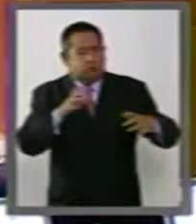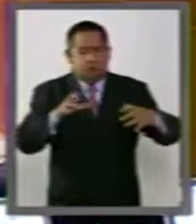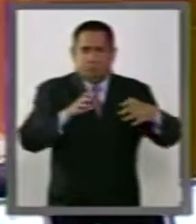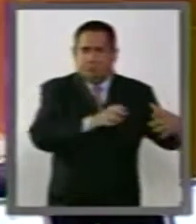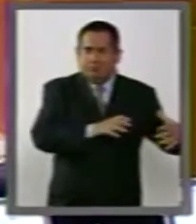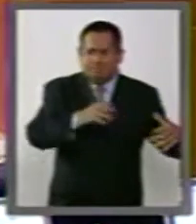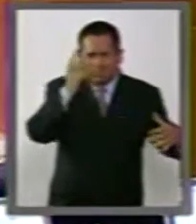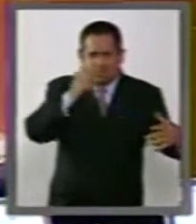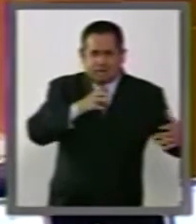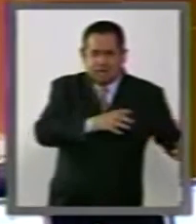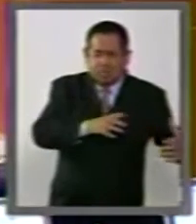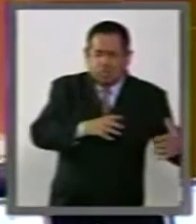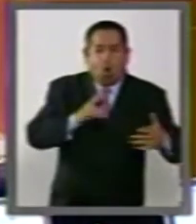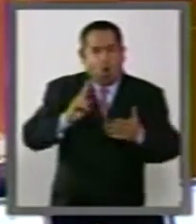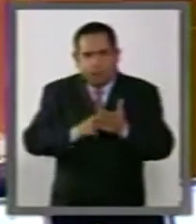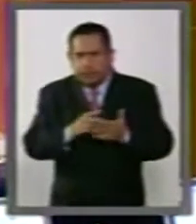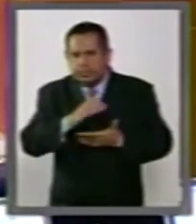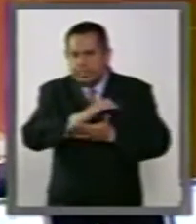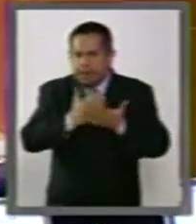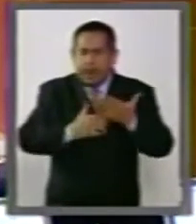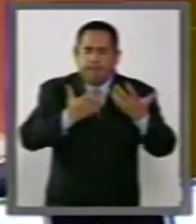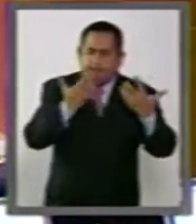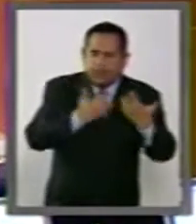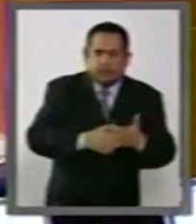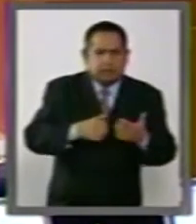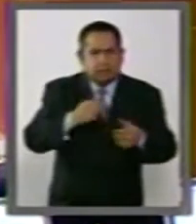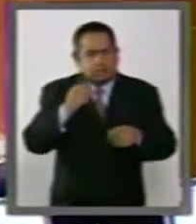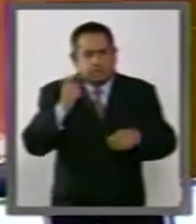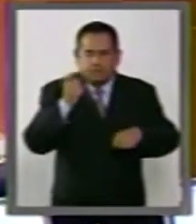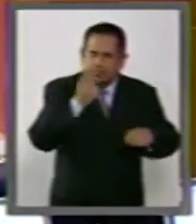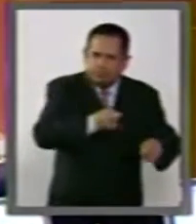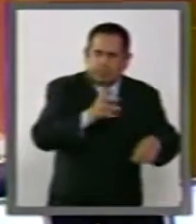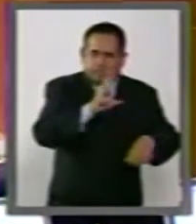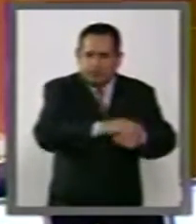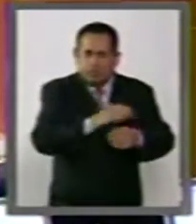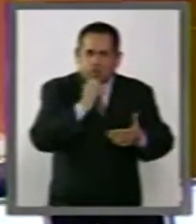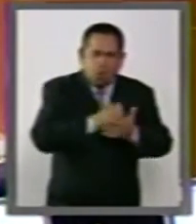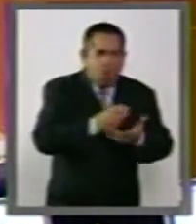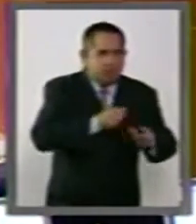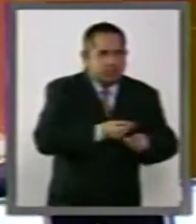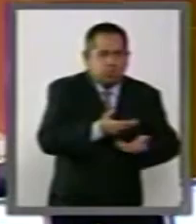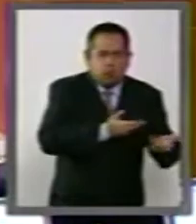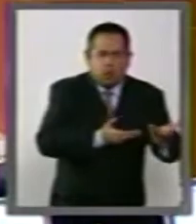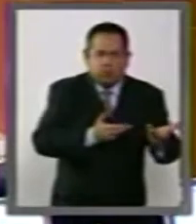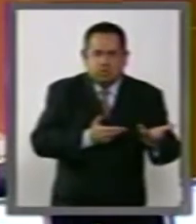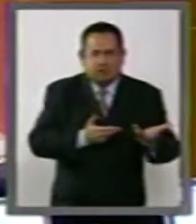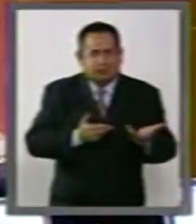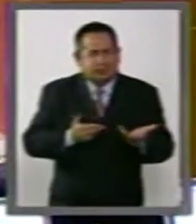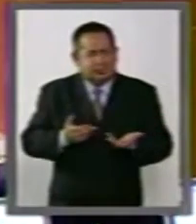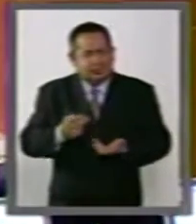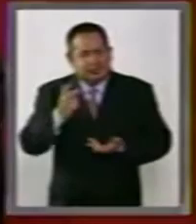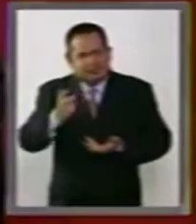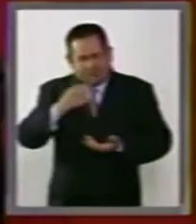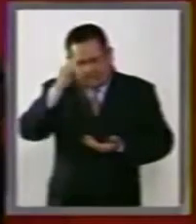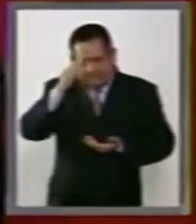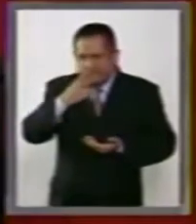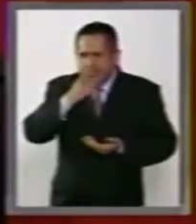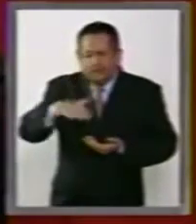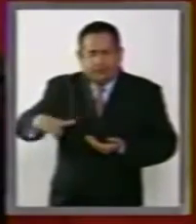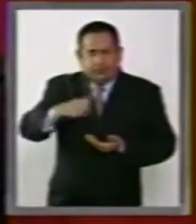particulares, otra vez contratistas, asignatarios, permisionarios o distribuidores. Con esto, señoras y